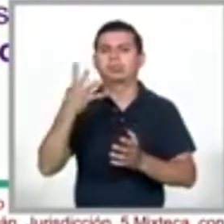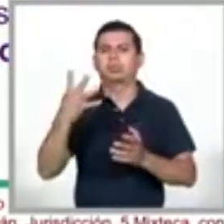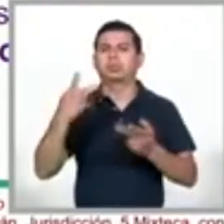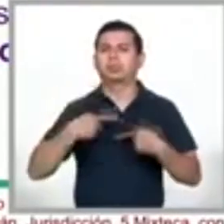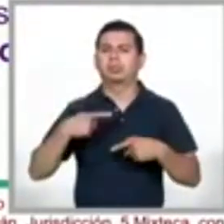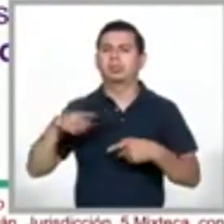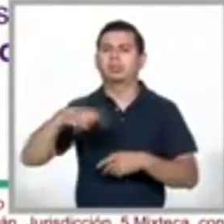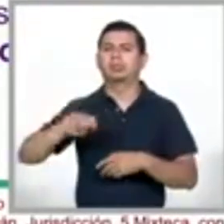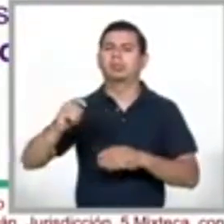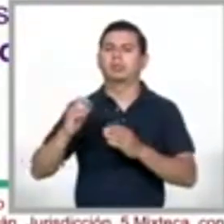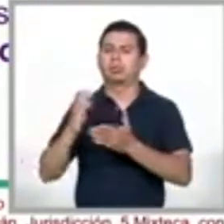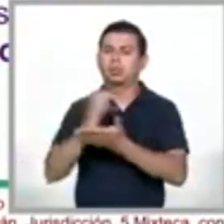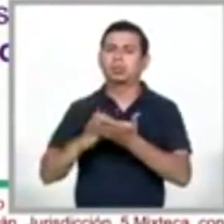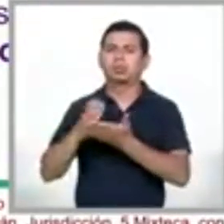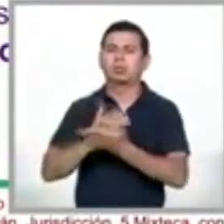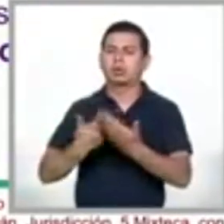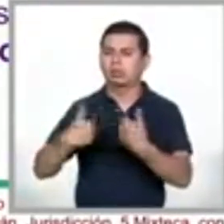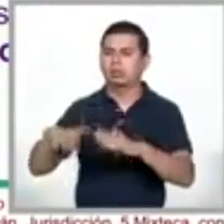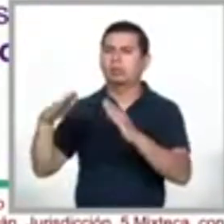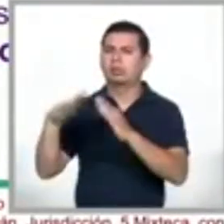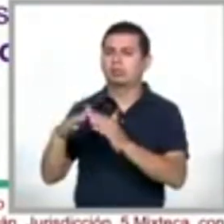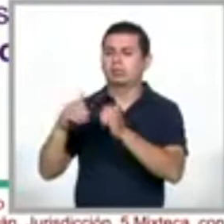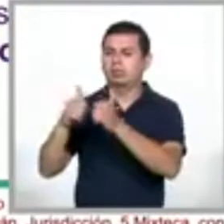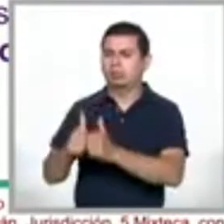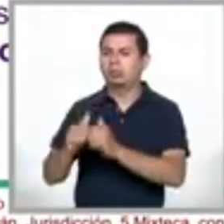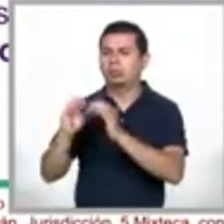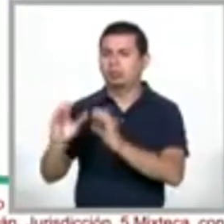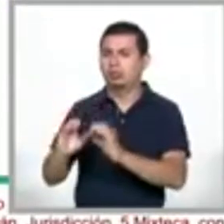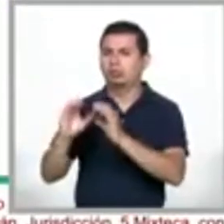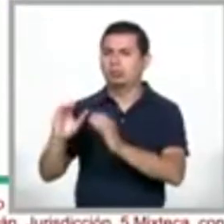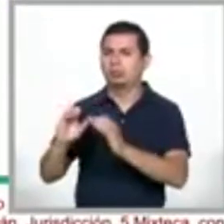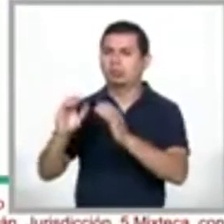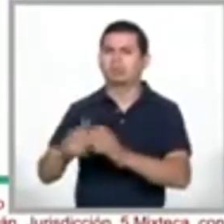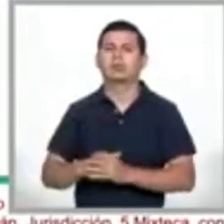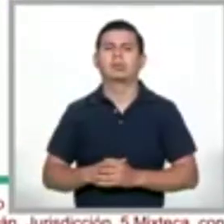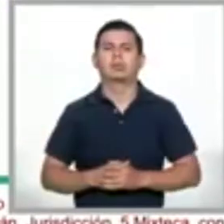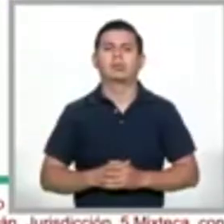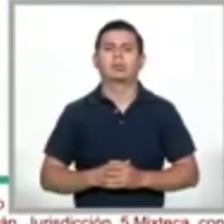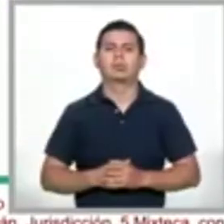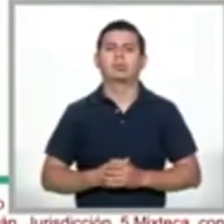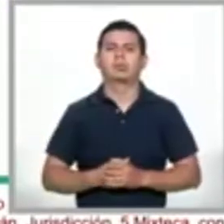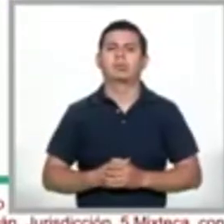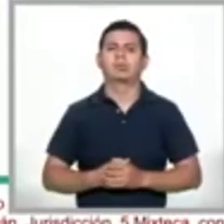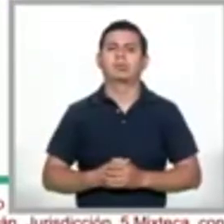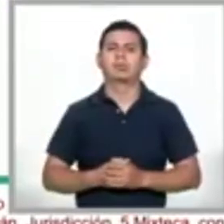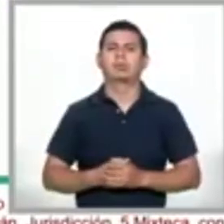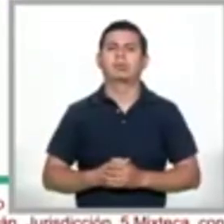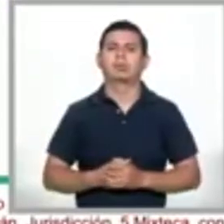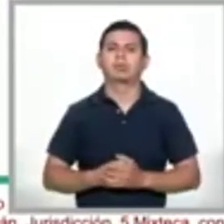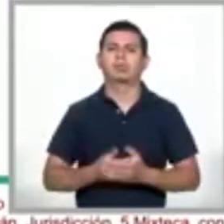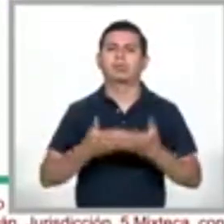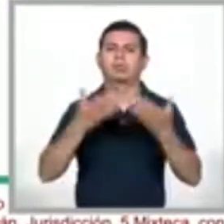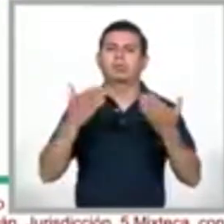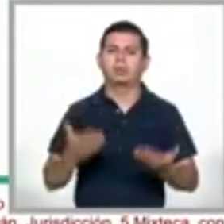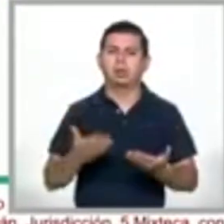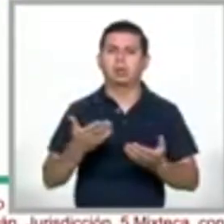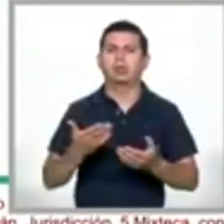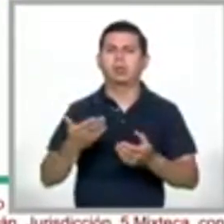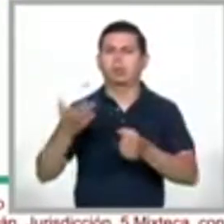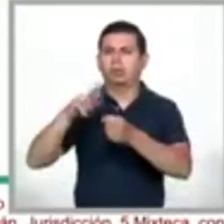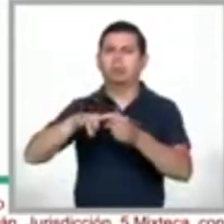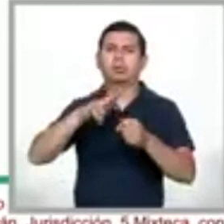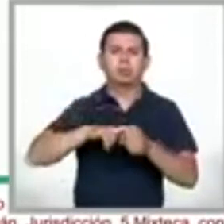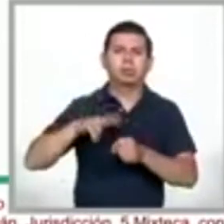2.034 han sido manejados de manera ambulatoria. De acuerdo a la institución en la cual se han atendido,